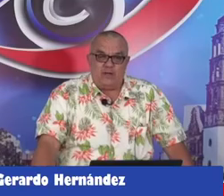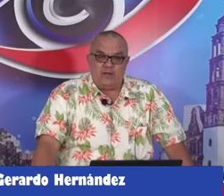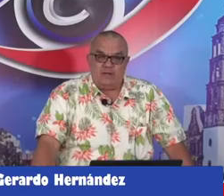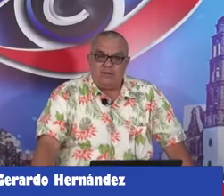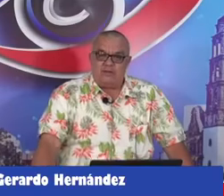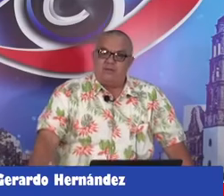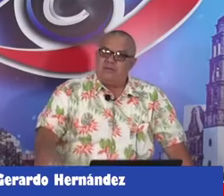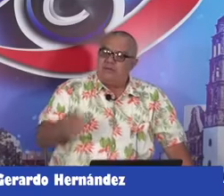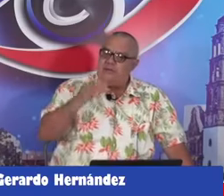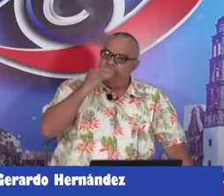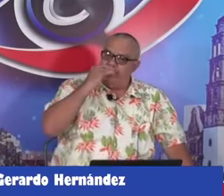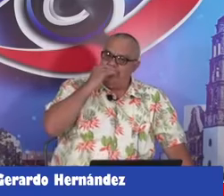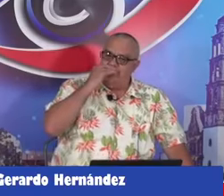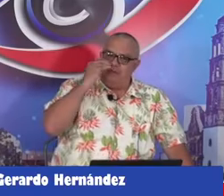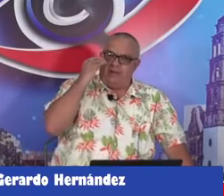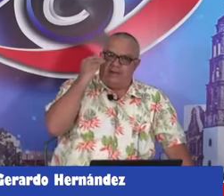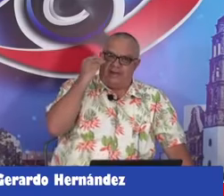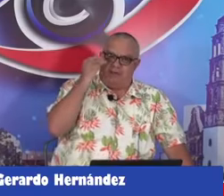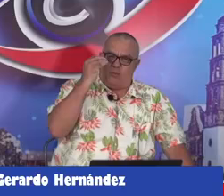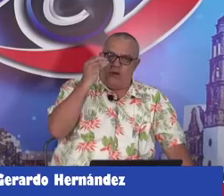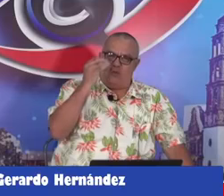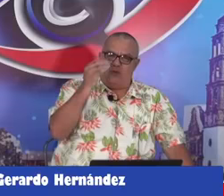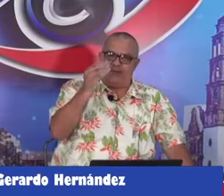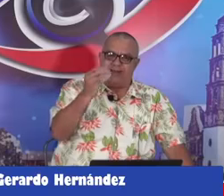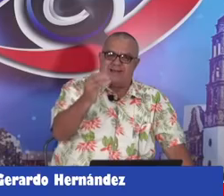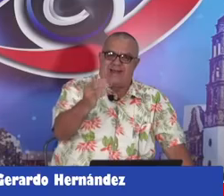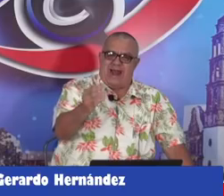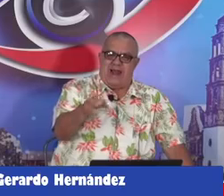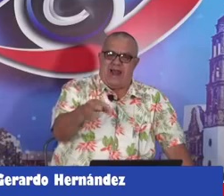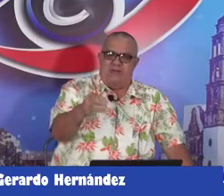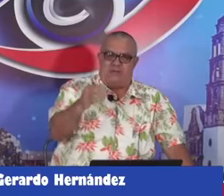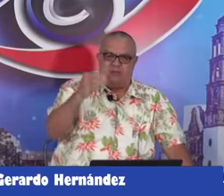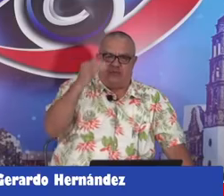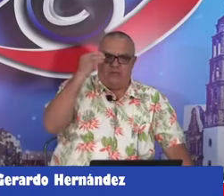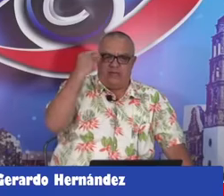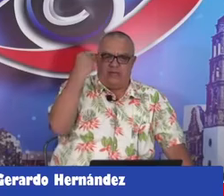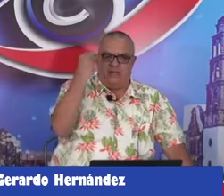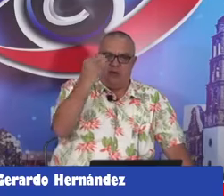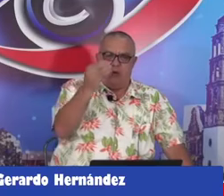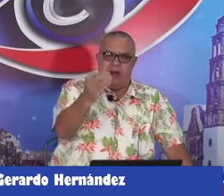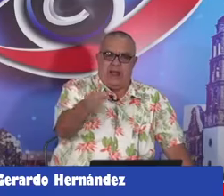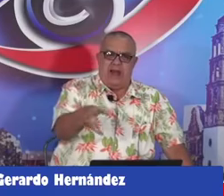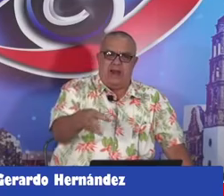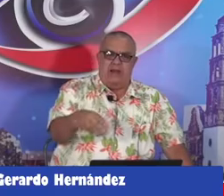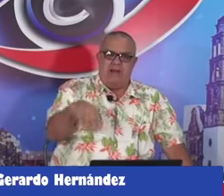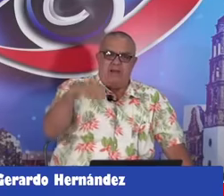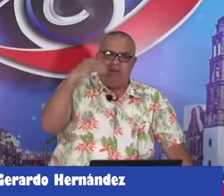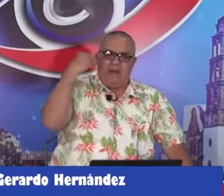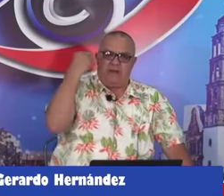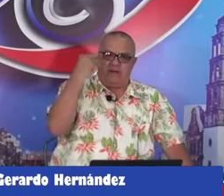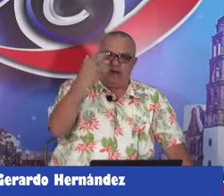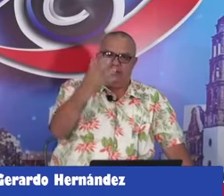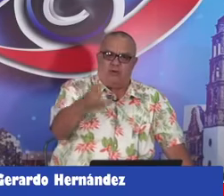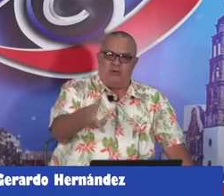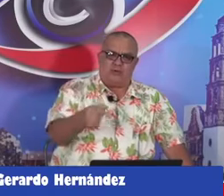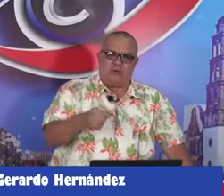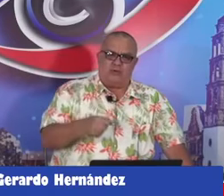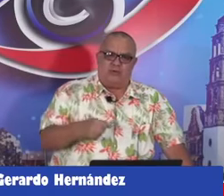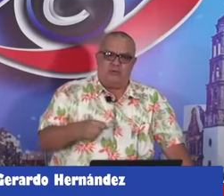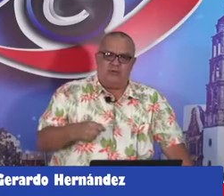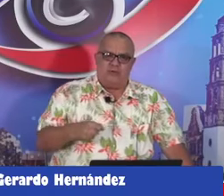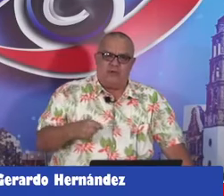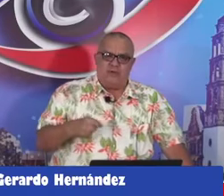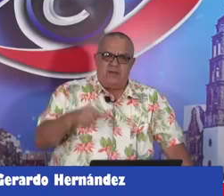orden. Pues le digo, cuando uno es descarado, inmoral,